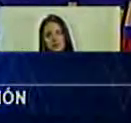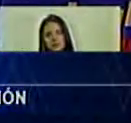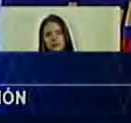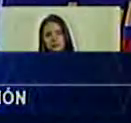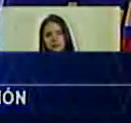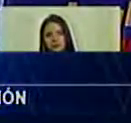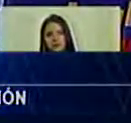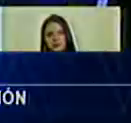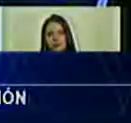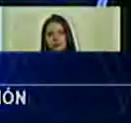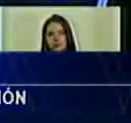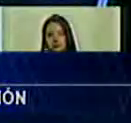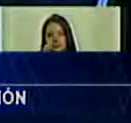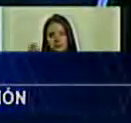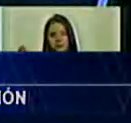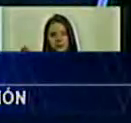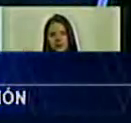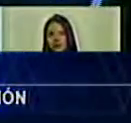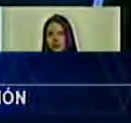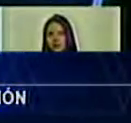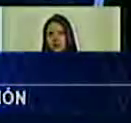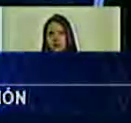Primera lámina.